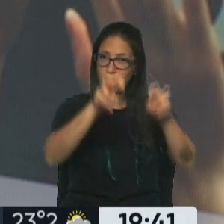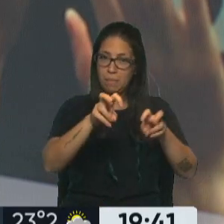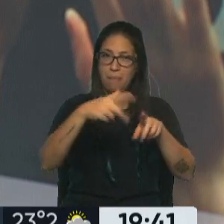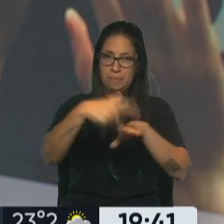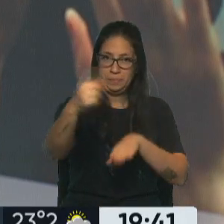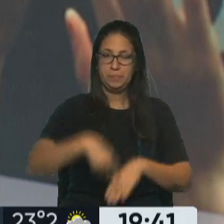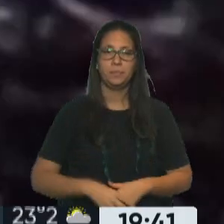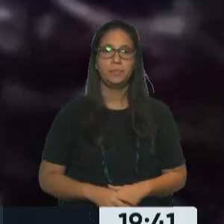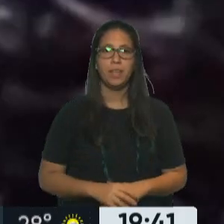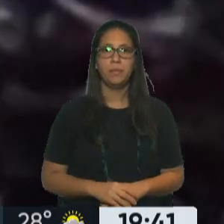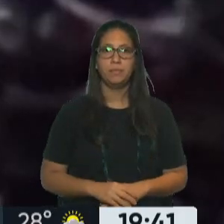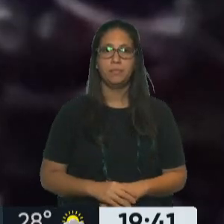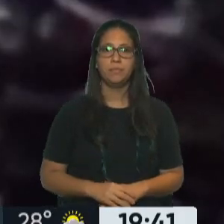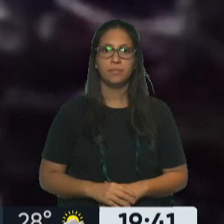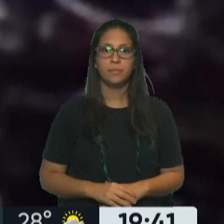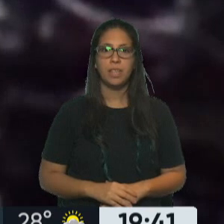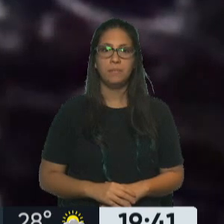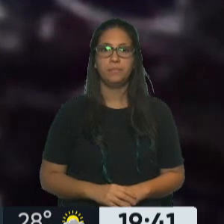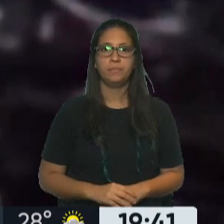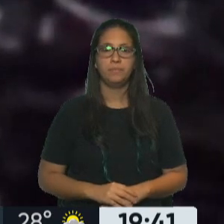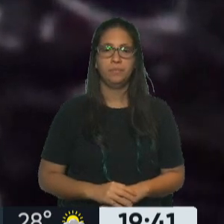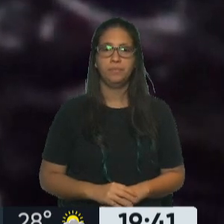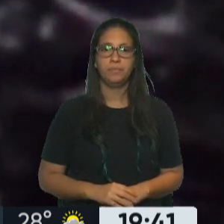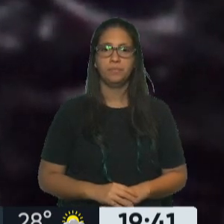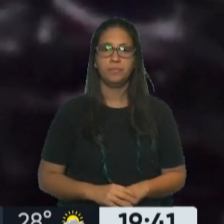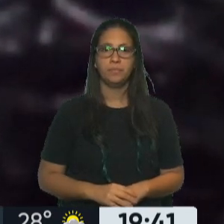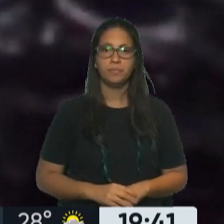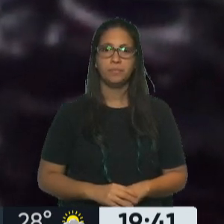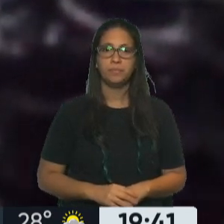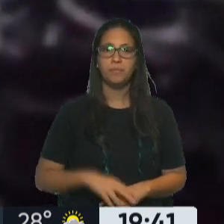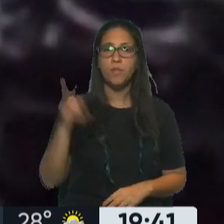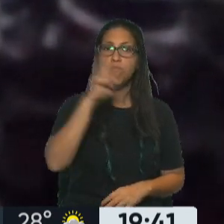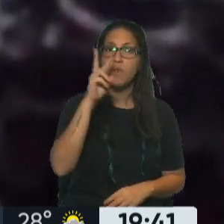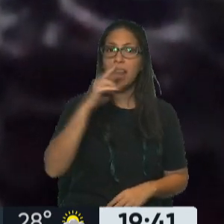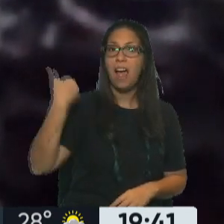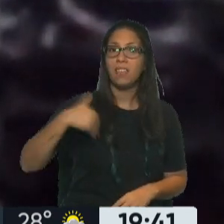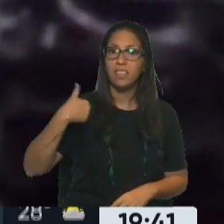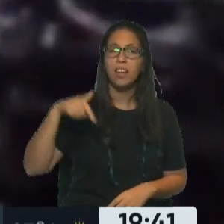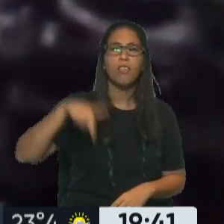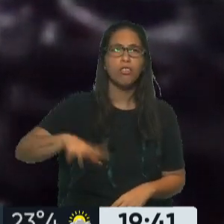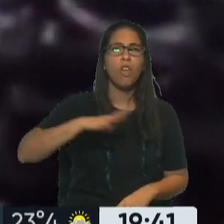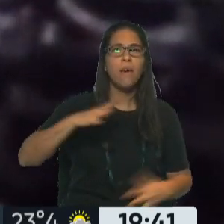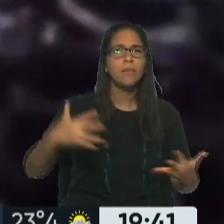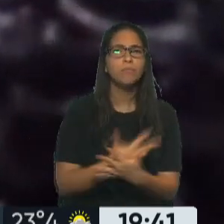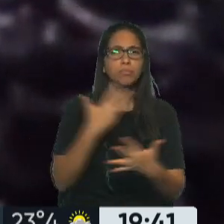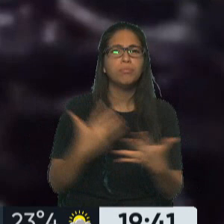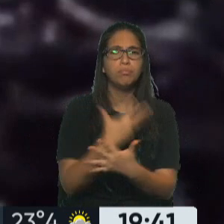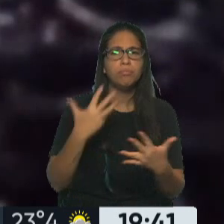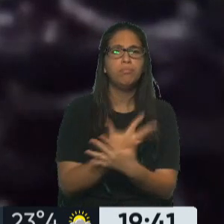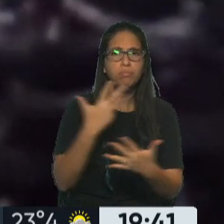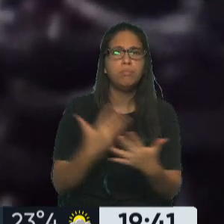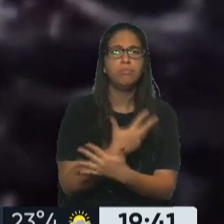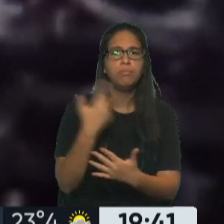y venimos dale las mujeres argentinas que sufren todavía las consecuencias de esta